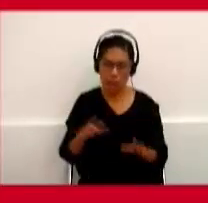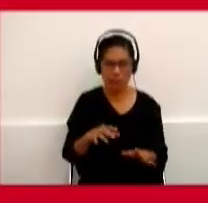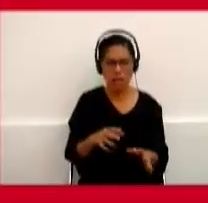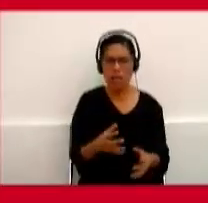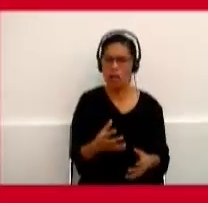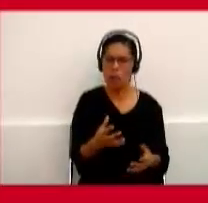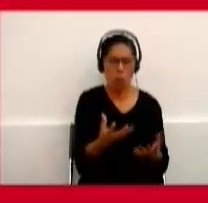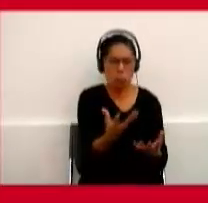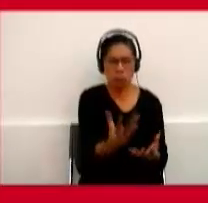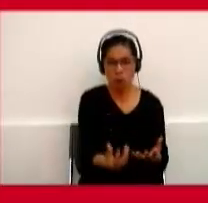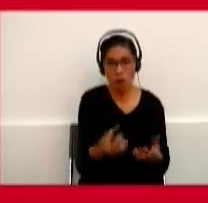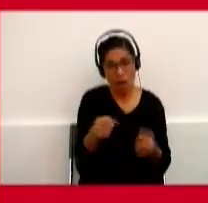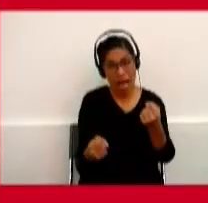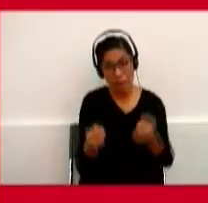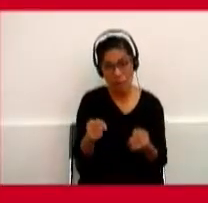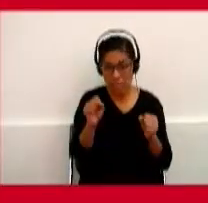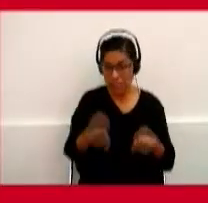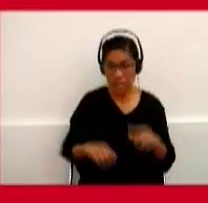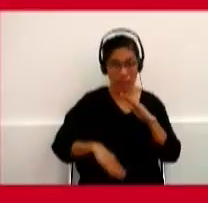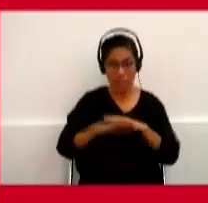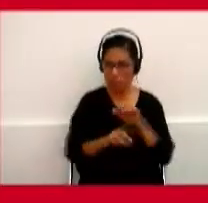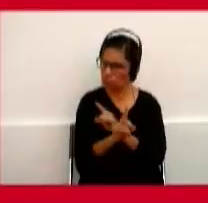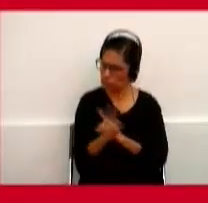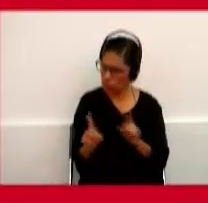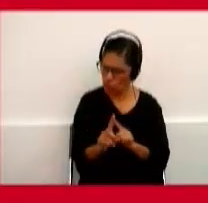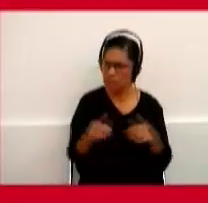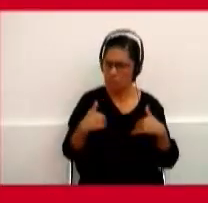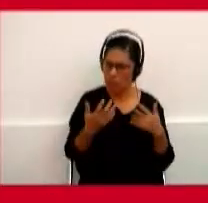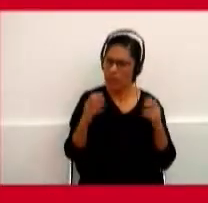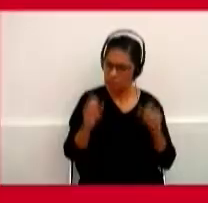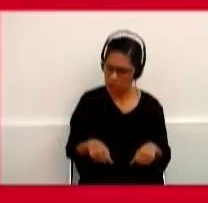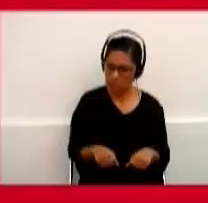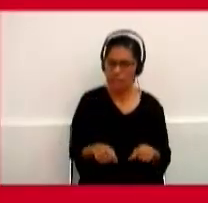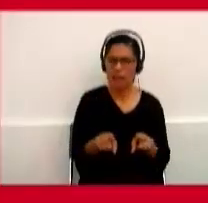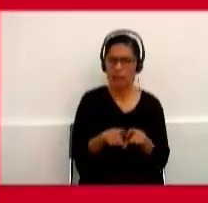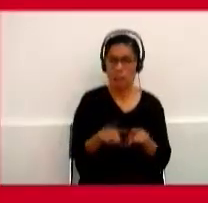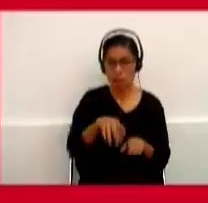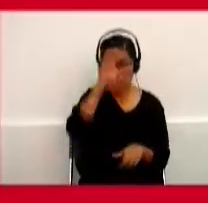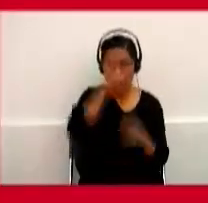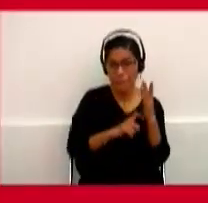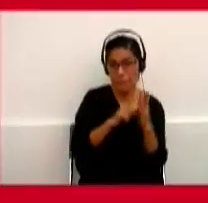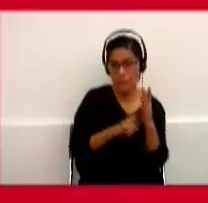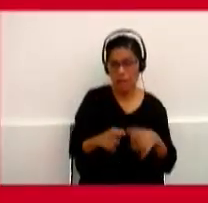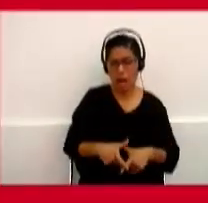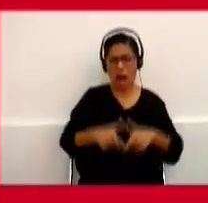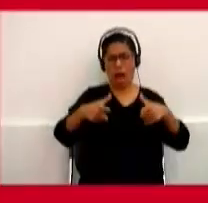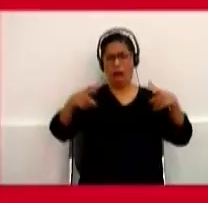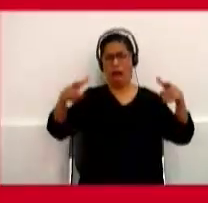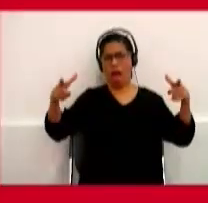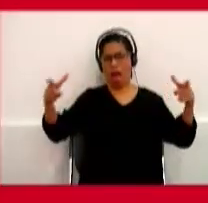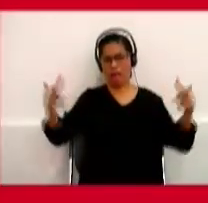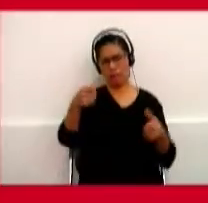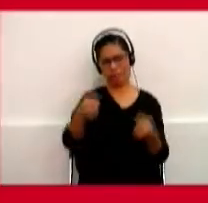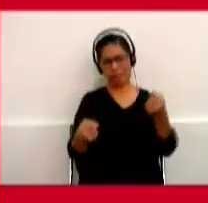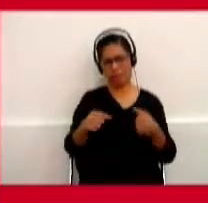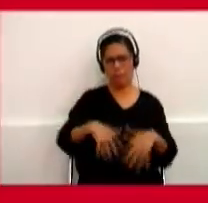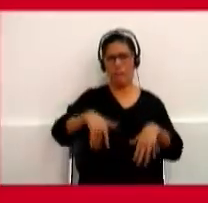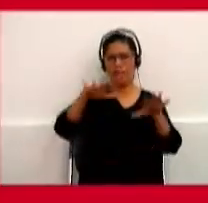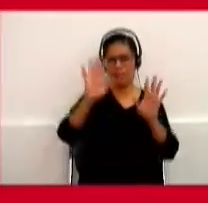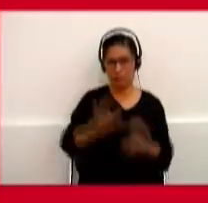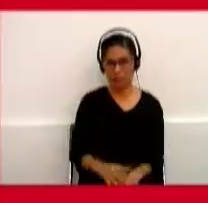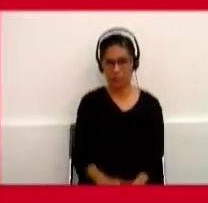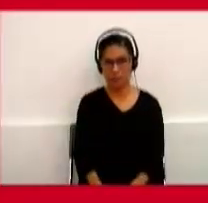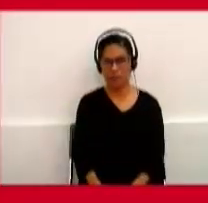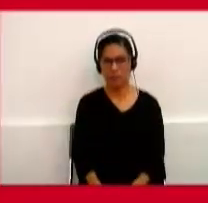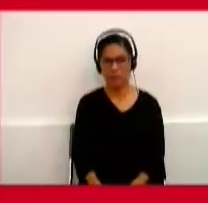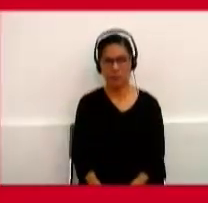pero no se limita tampoco a eso. También puede aplicarse perfectamente en minas que tienen una gran cantidad de activos.